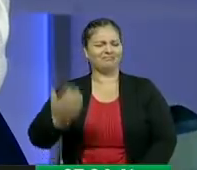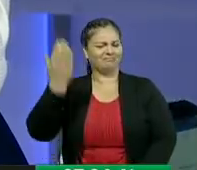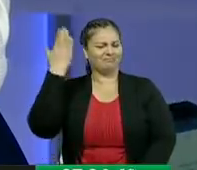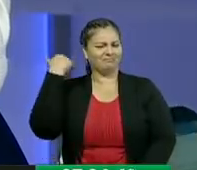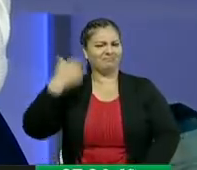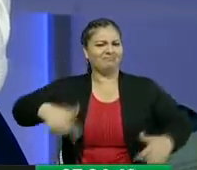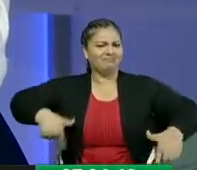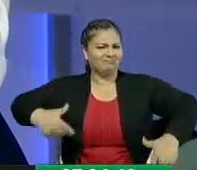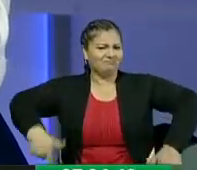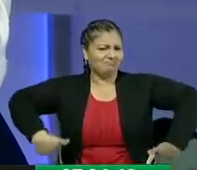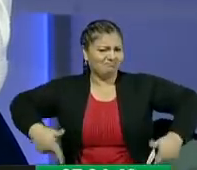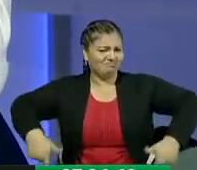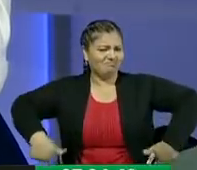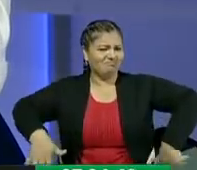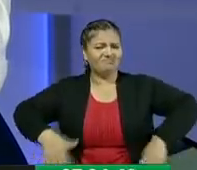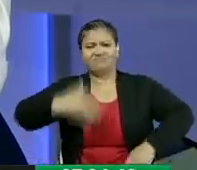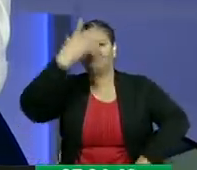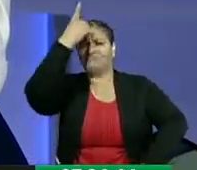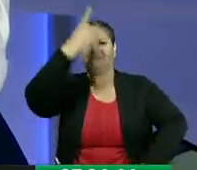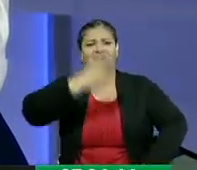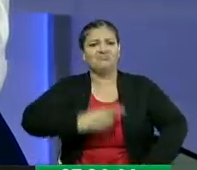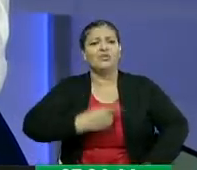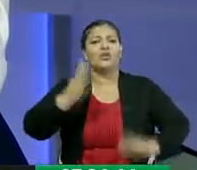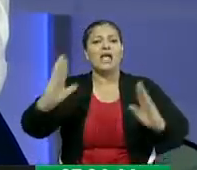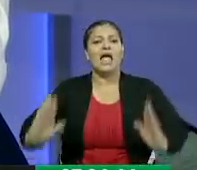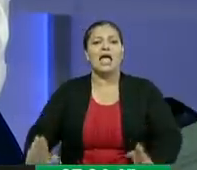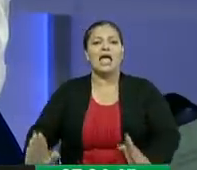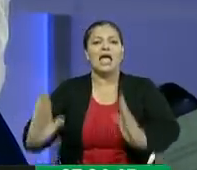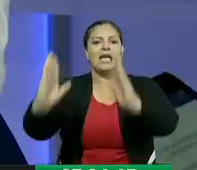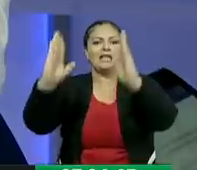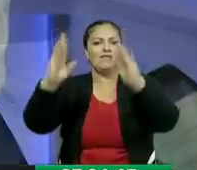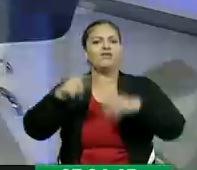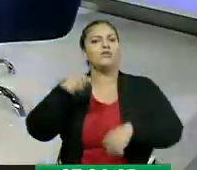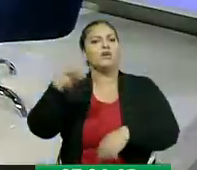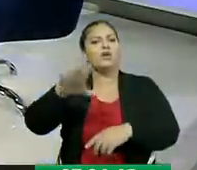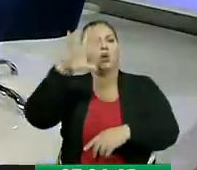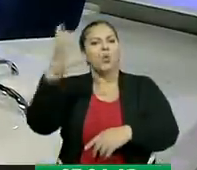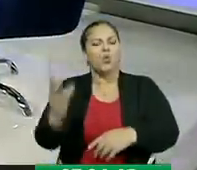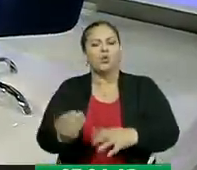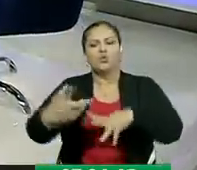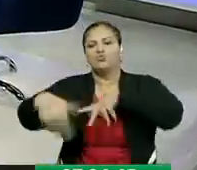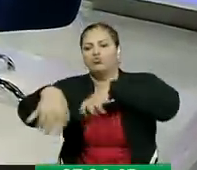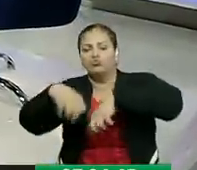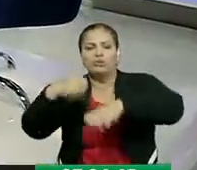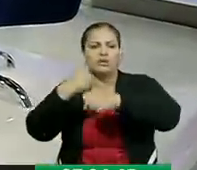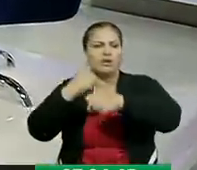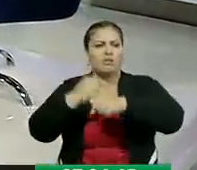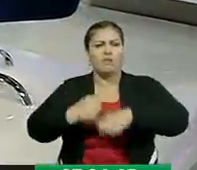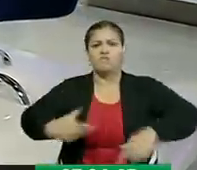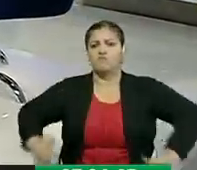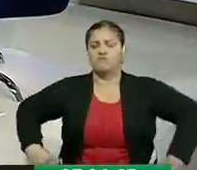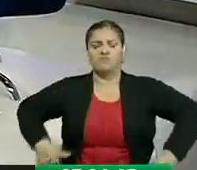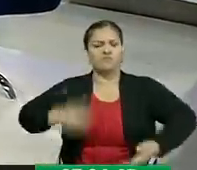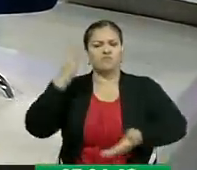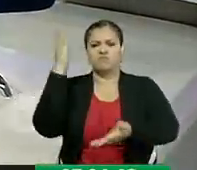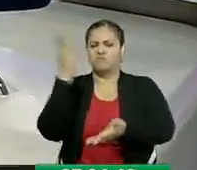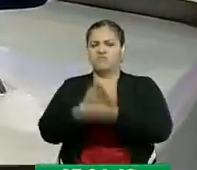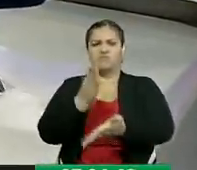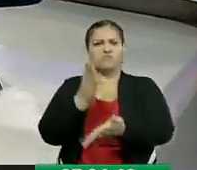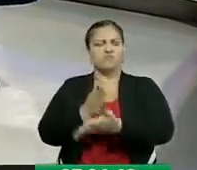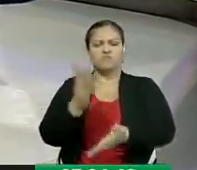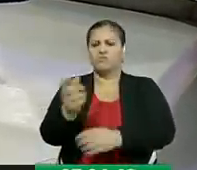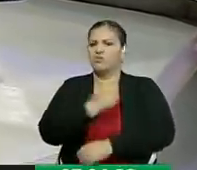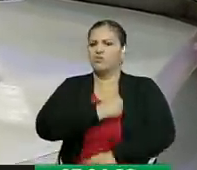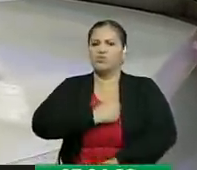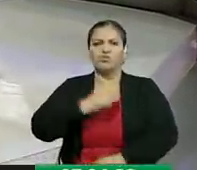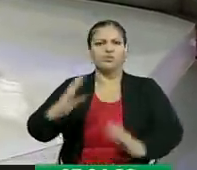local. Y ya 6 países se han salido, ese ya está muerto. 6 países de la OEA quieren denunciar en bloque a Nicolás Maduro ante